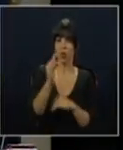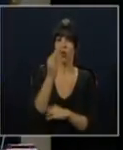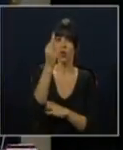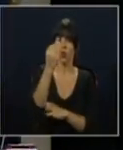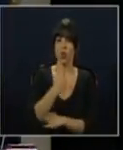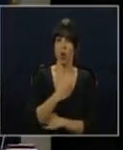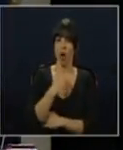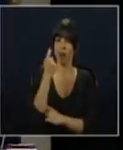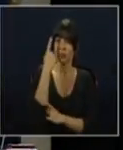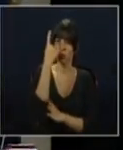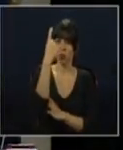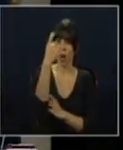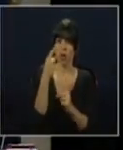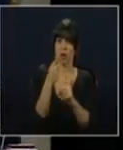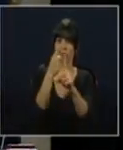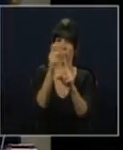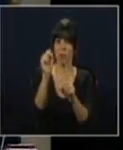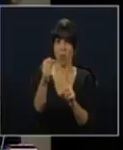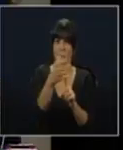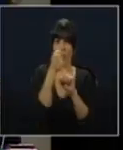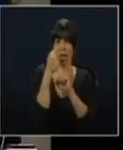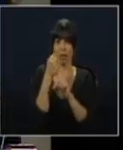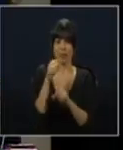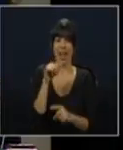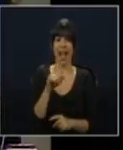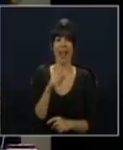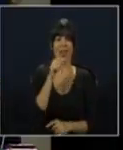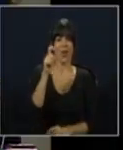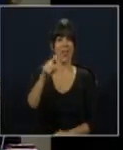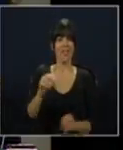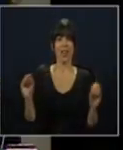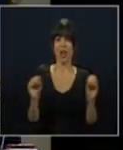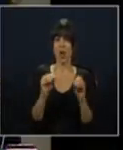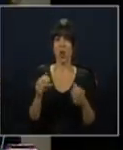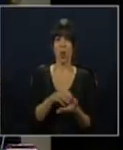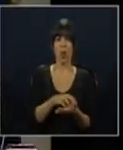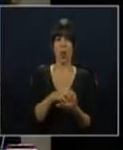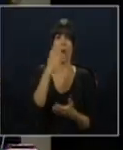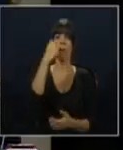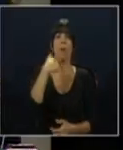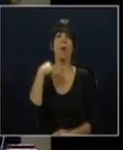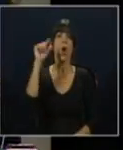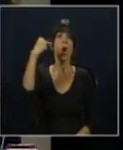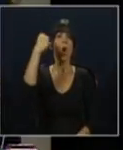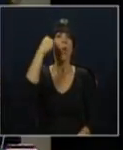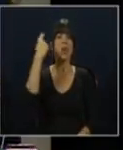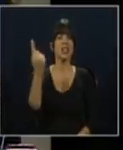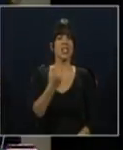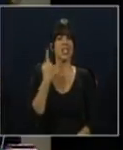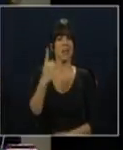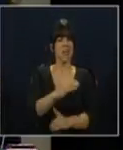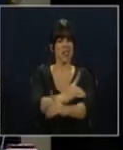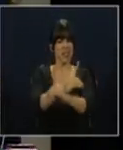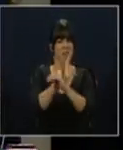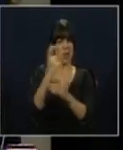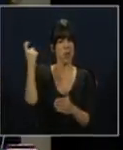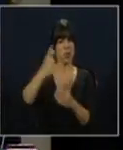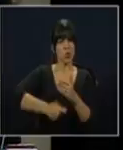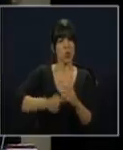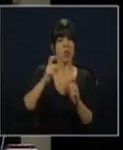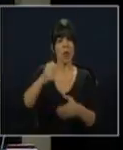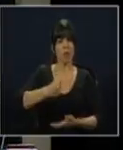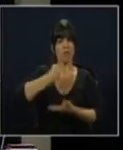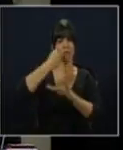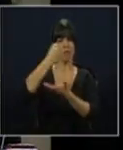sueñan. De allí que no debería caber ninguna duda del por qué mi gobierno ha sido un defensor radical del financiamiento